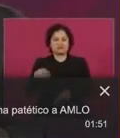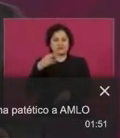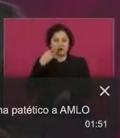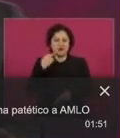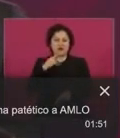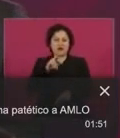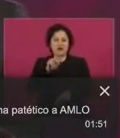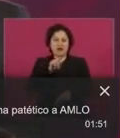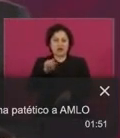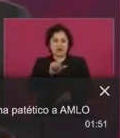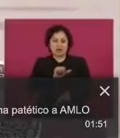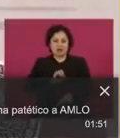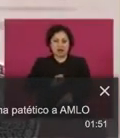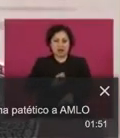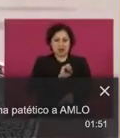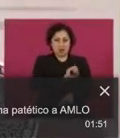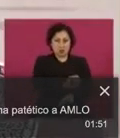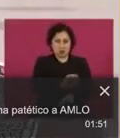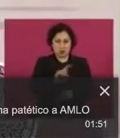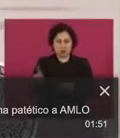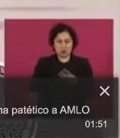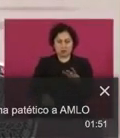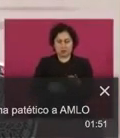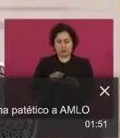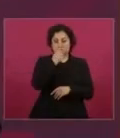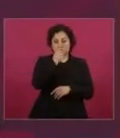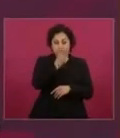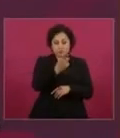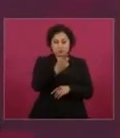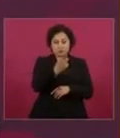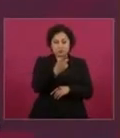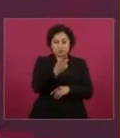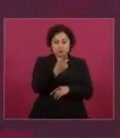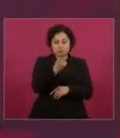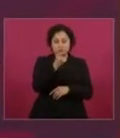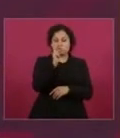No estoy de acuerdo con la hipocresía.